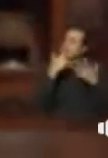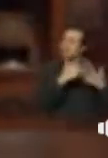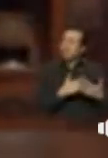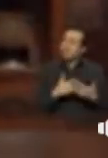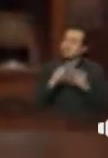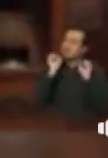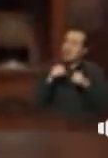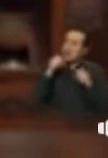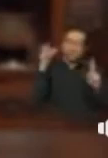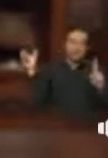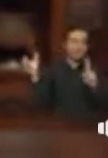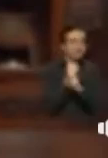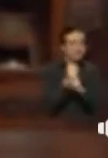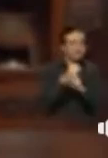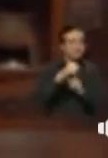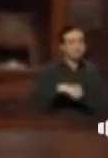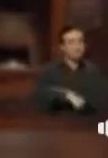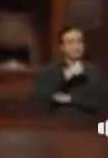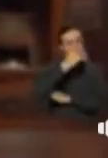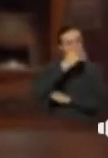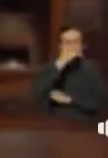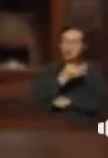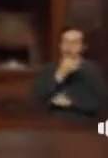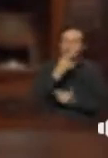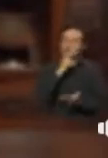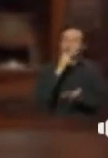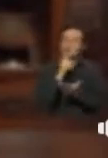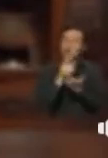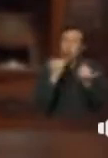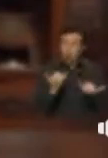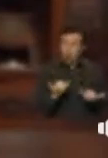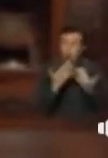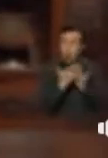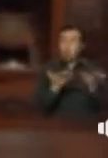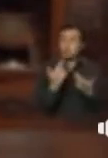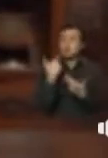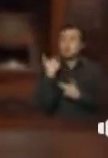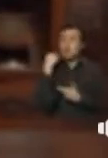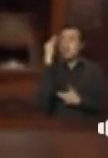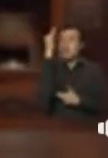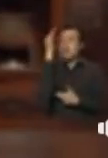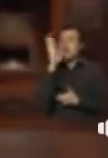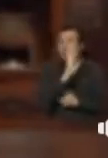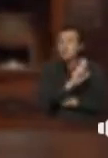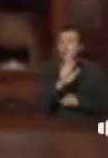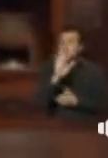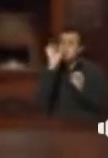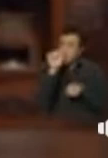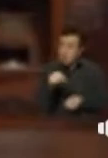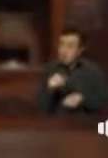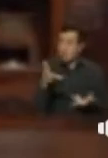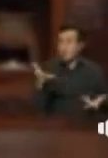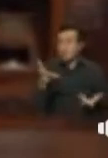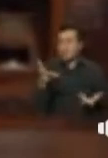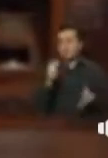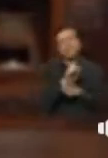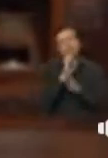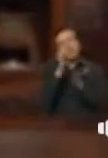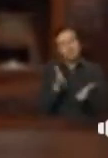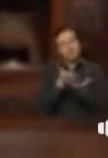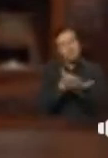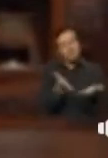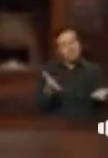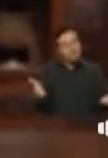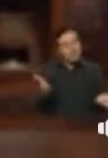los logros y así el triunfo es seguro. De lo que hagamos hoy depende el futuro de todos. Compatriotas,